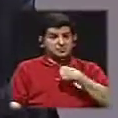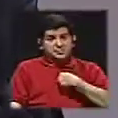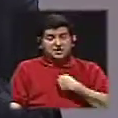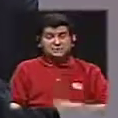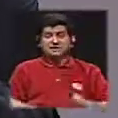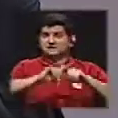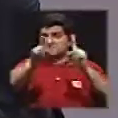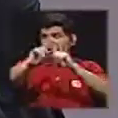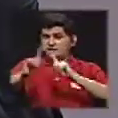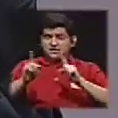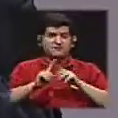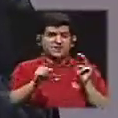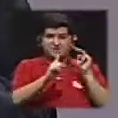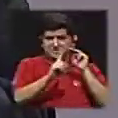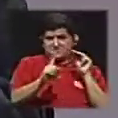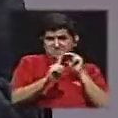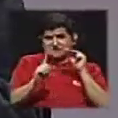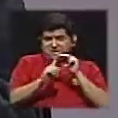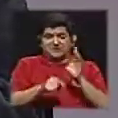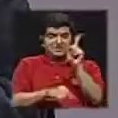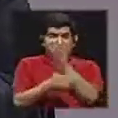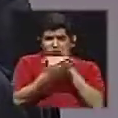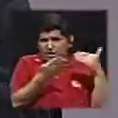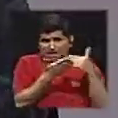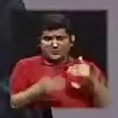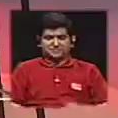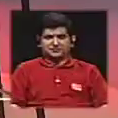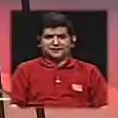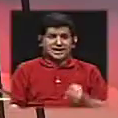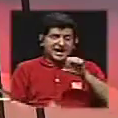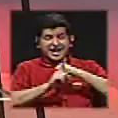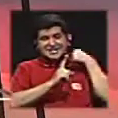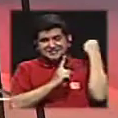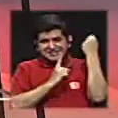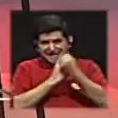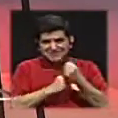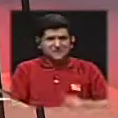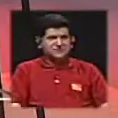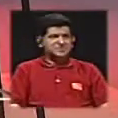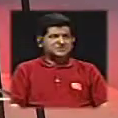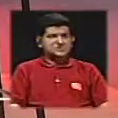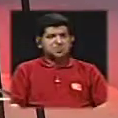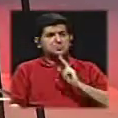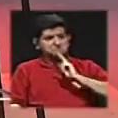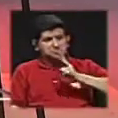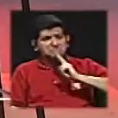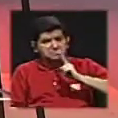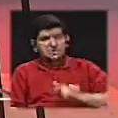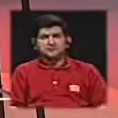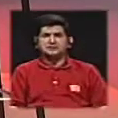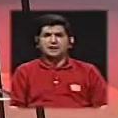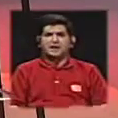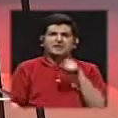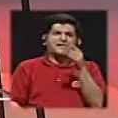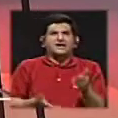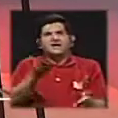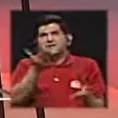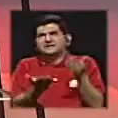digamos, varios mensajes. Por un lado, esa situación cierta y ese,